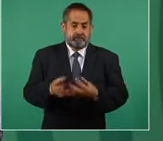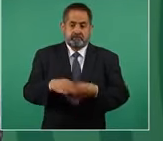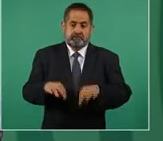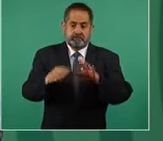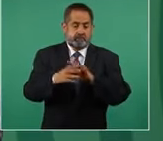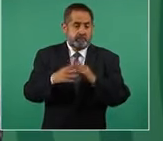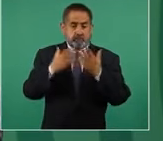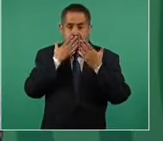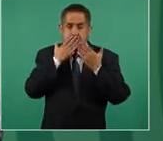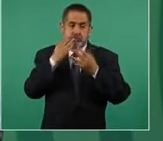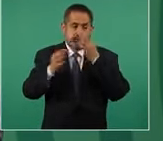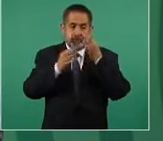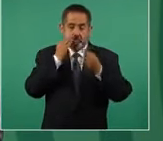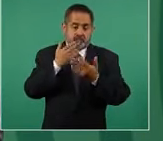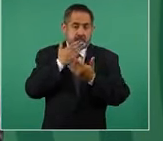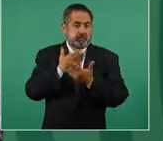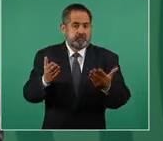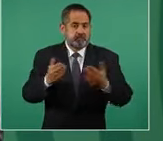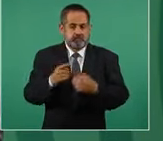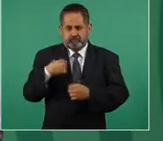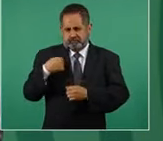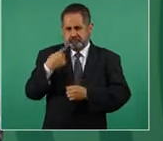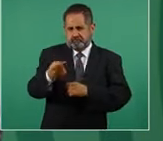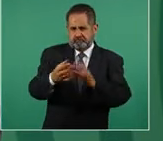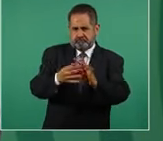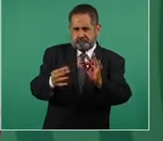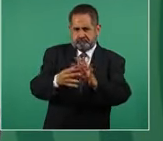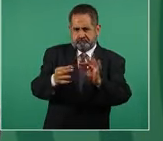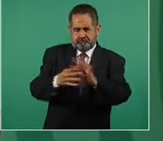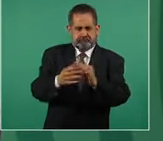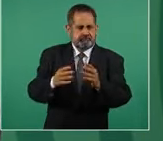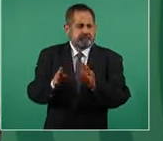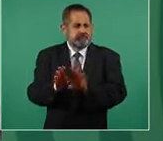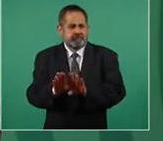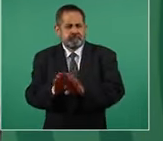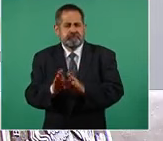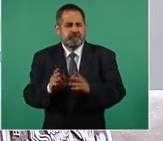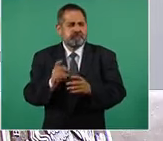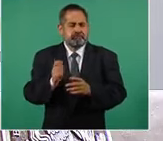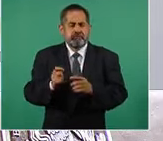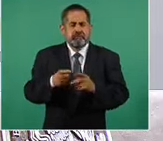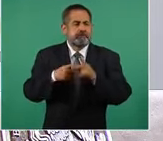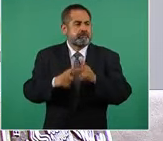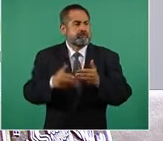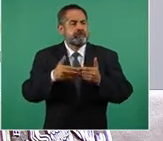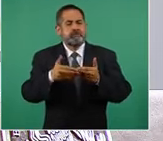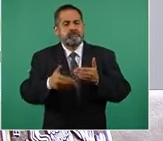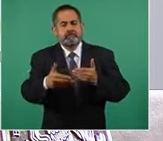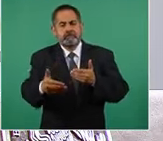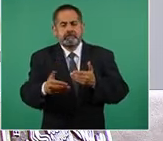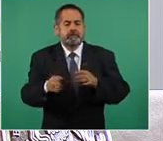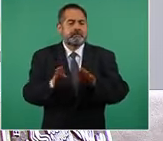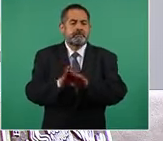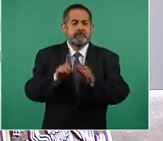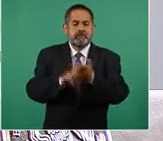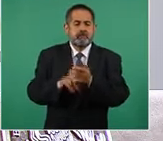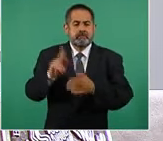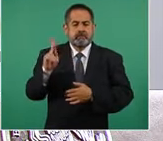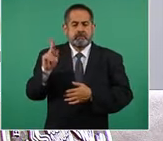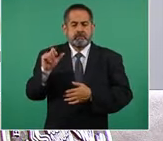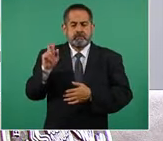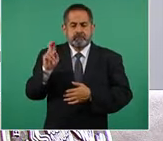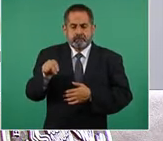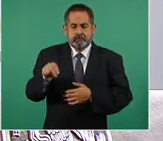importante, es una buena noticia. Y ahora van a explicarles cómo vamos en el Plan Nacional